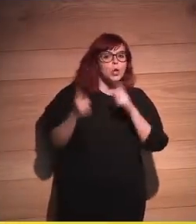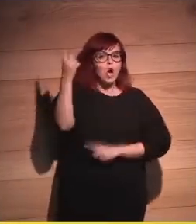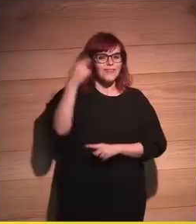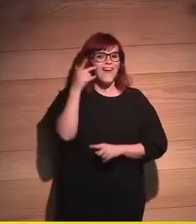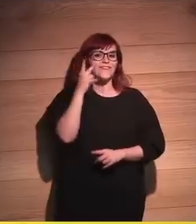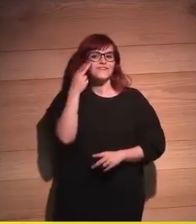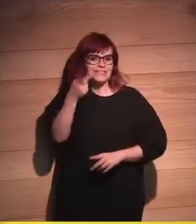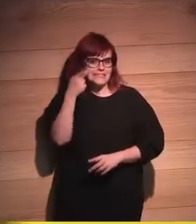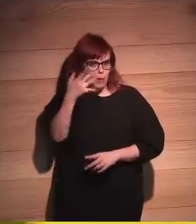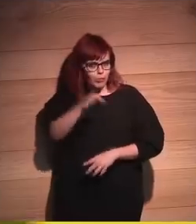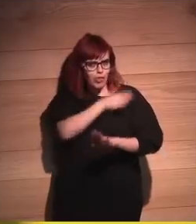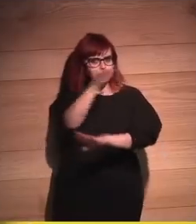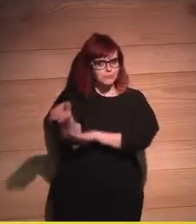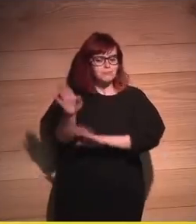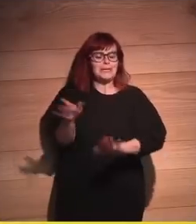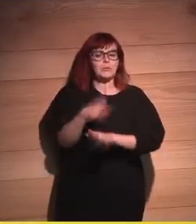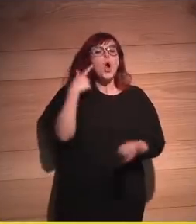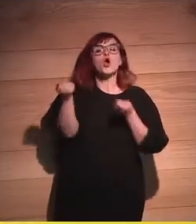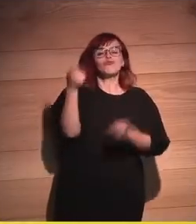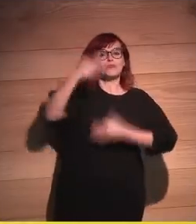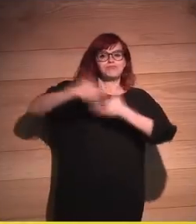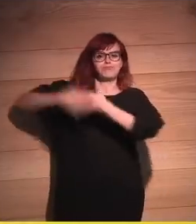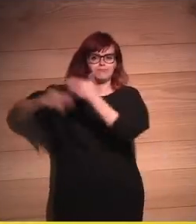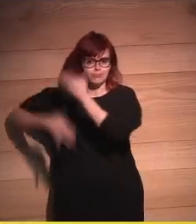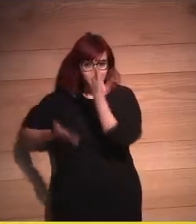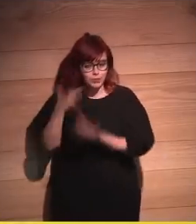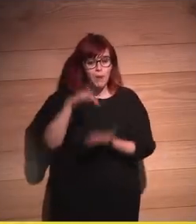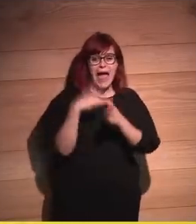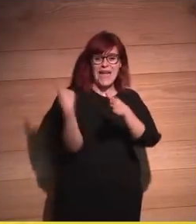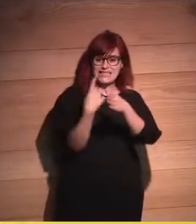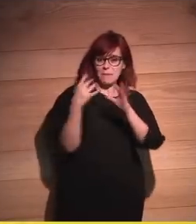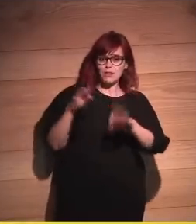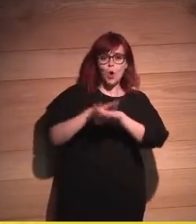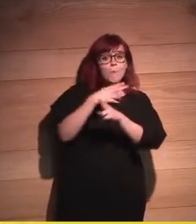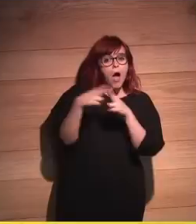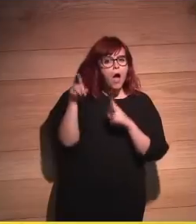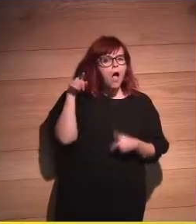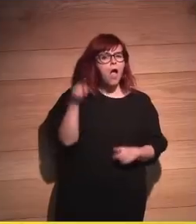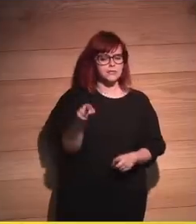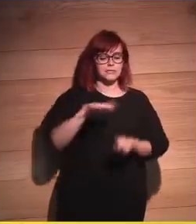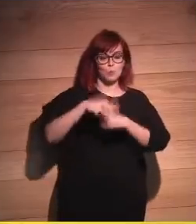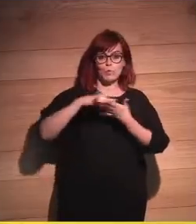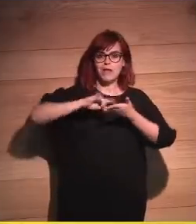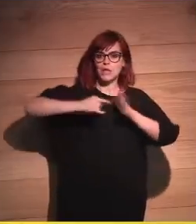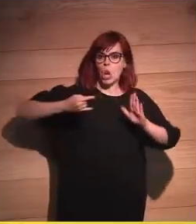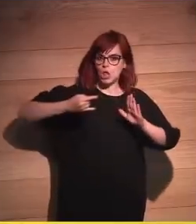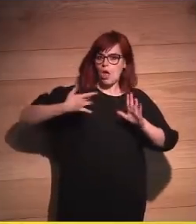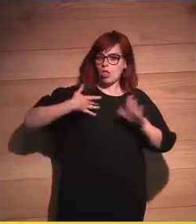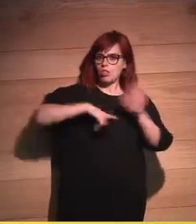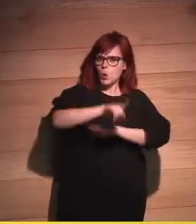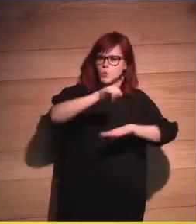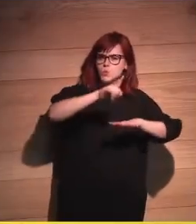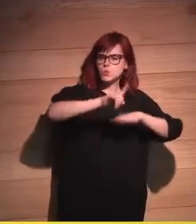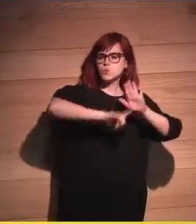del Norte, pero muy controlado. Ese aislamiento político, la tecnología iba